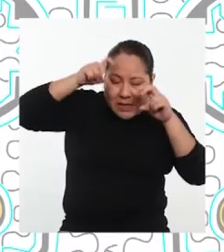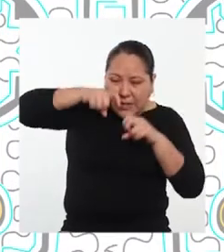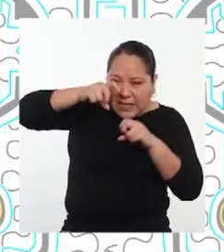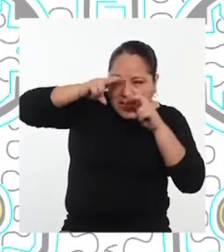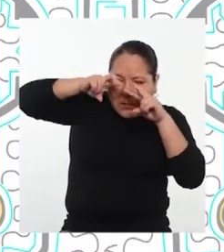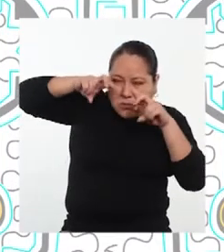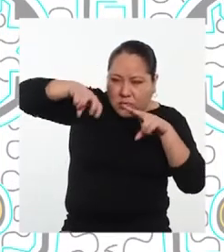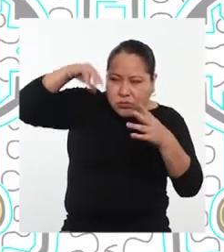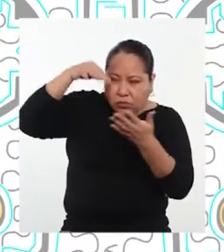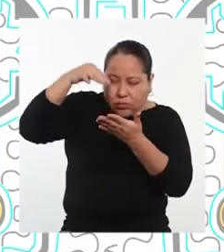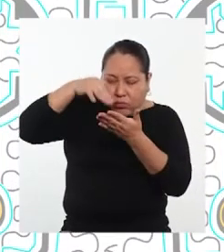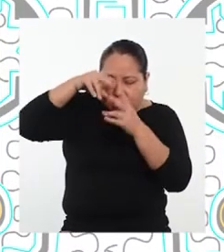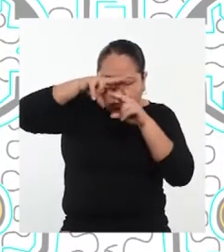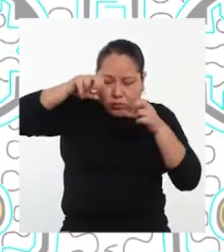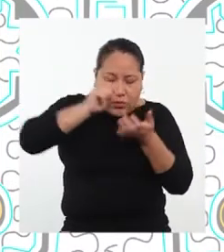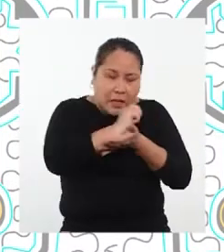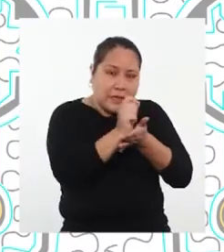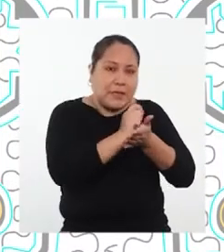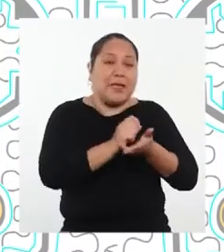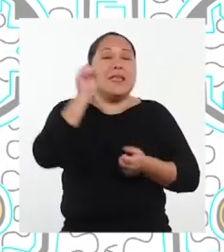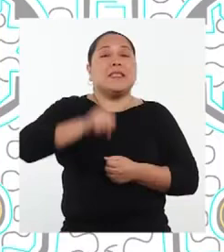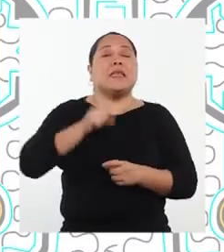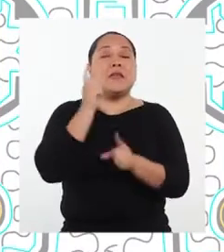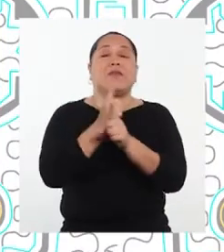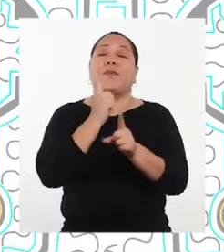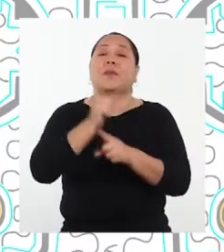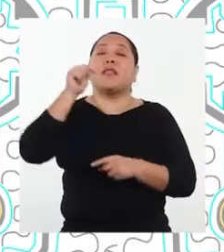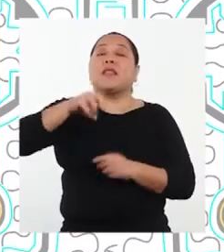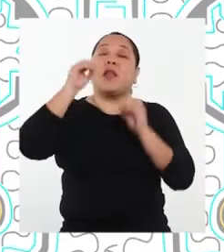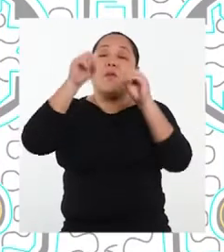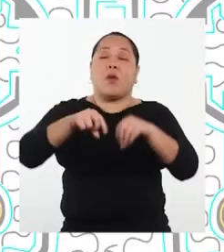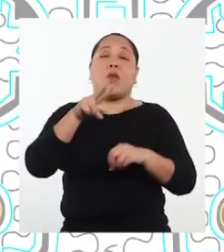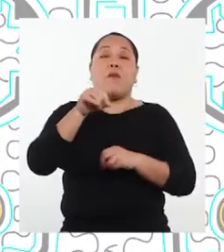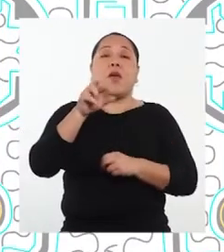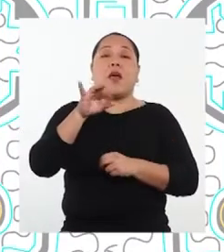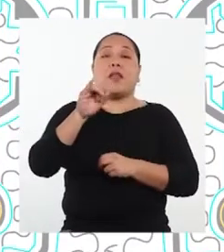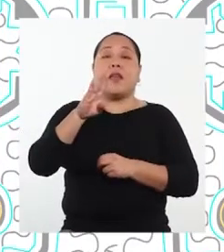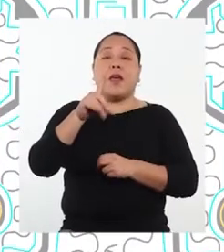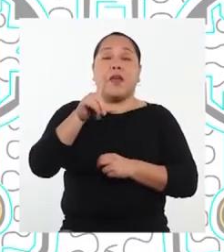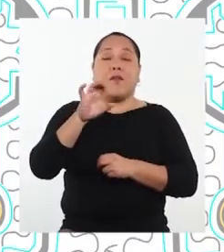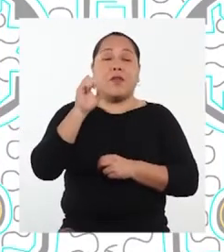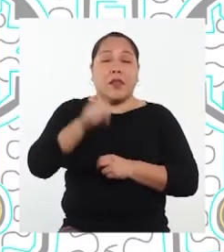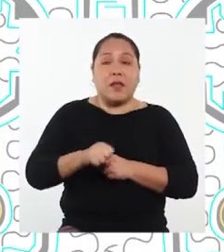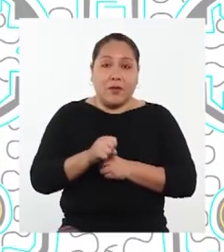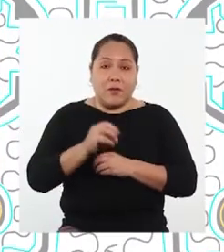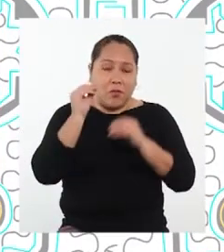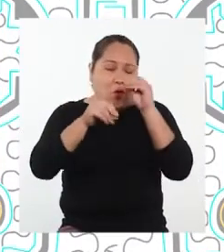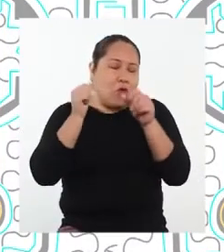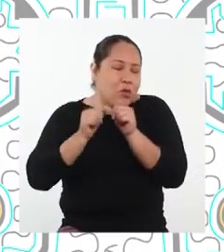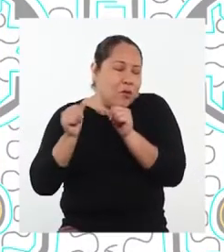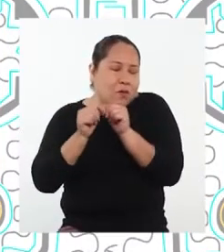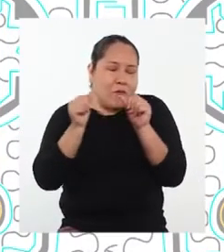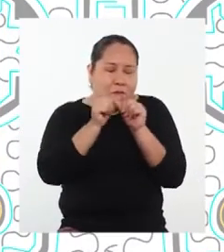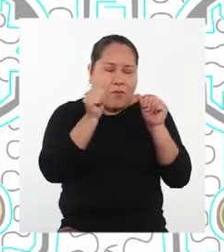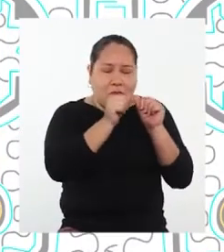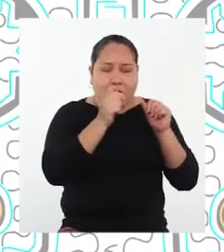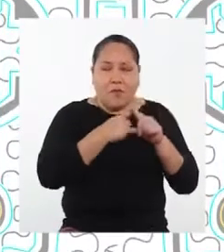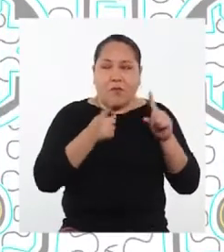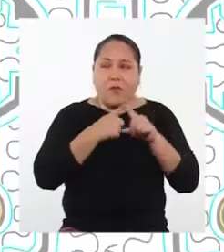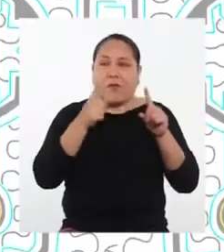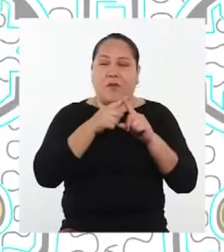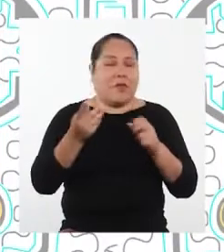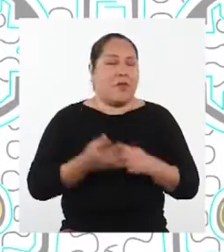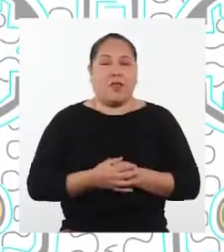desea estudiar y describir. ¡Sí! Y se le llama variable porque puede adoptar varios